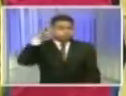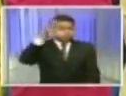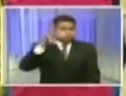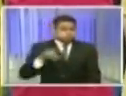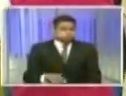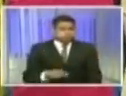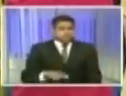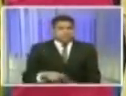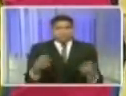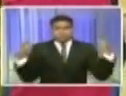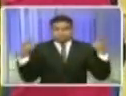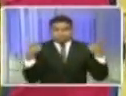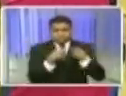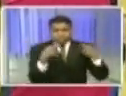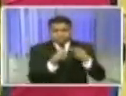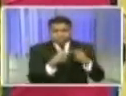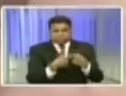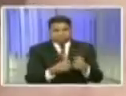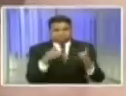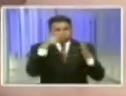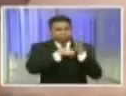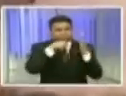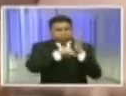en la lucha.